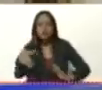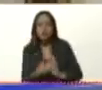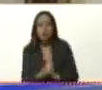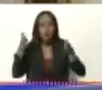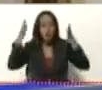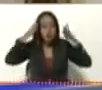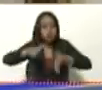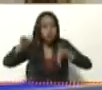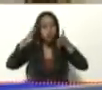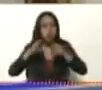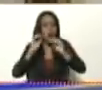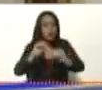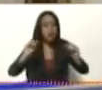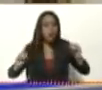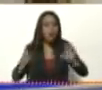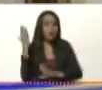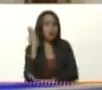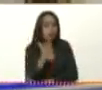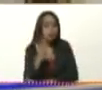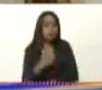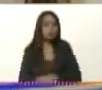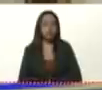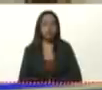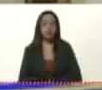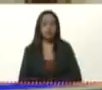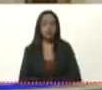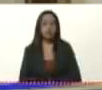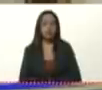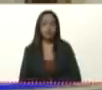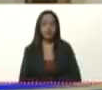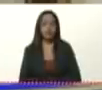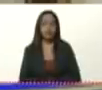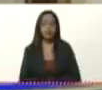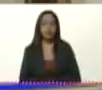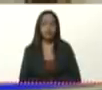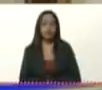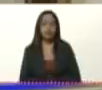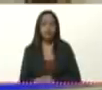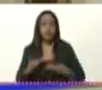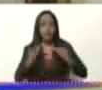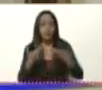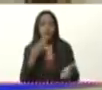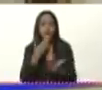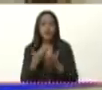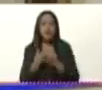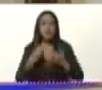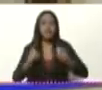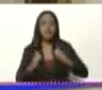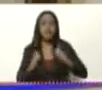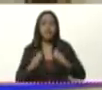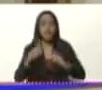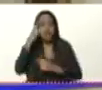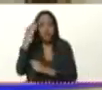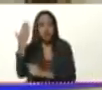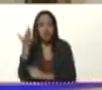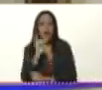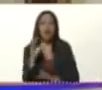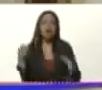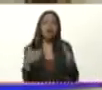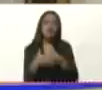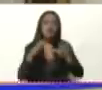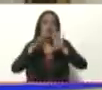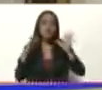orientaciones, llamados, exigencias, órdenes. Y les damos gracias a la vida y a Dios que exista una